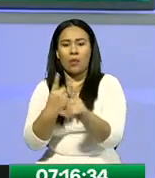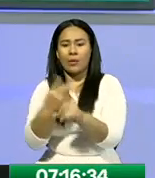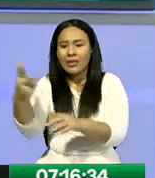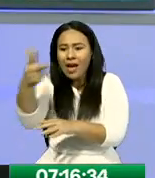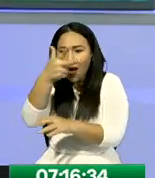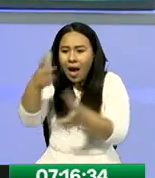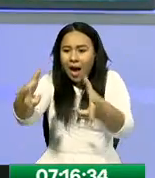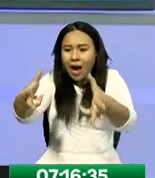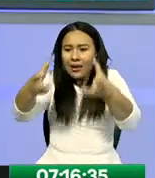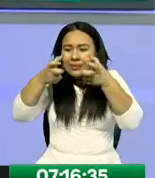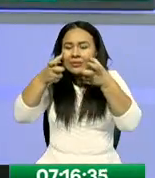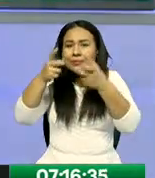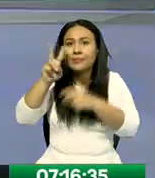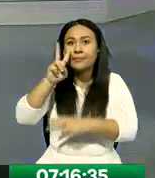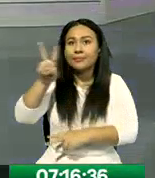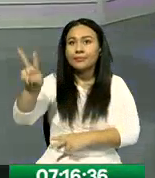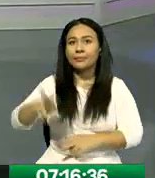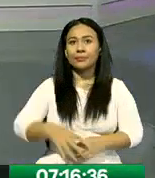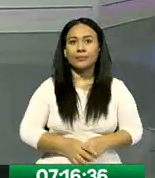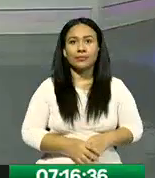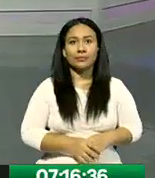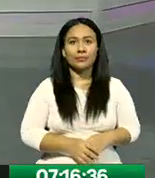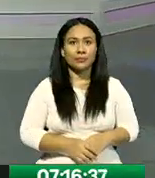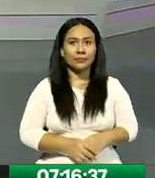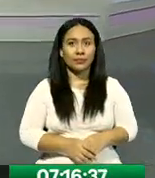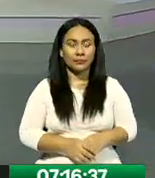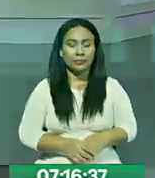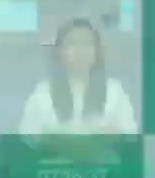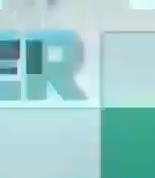de seguridad del local.